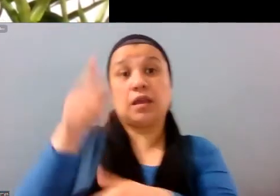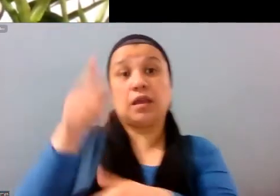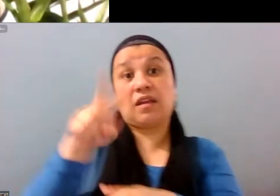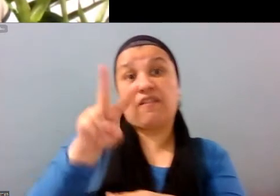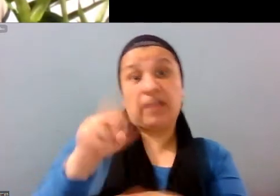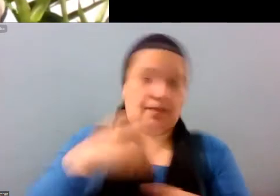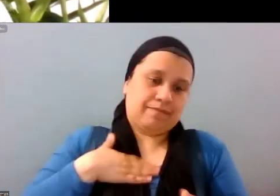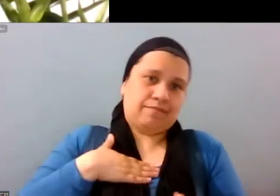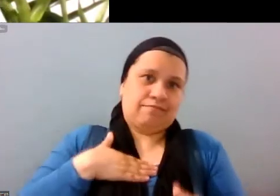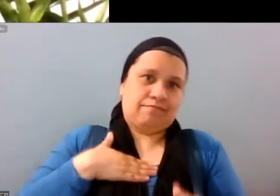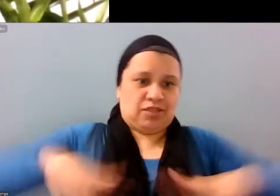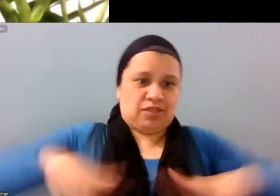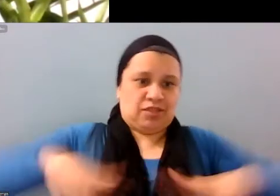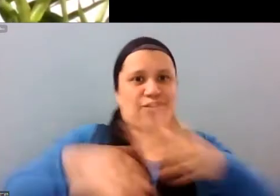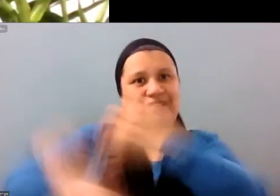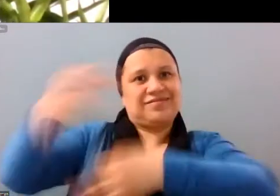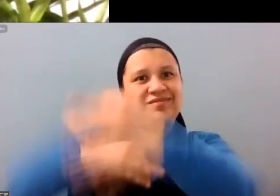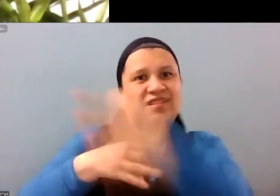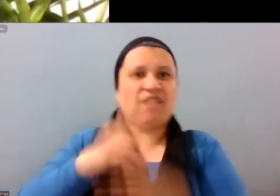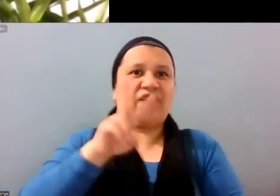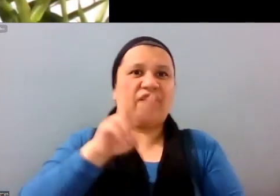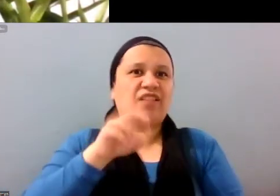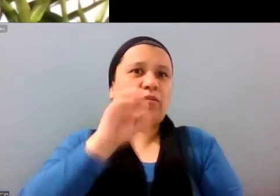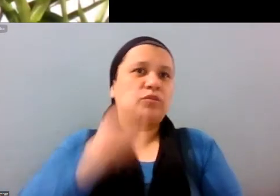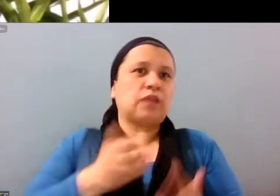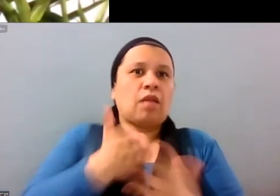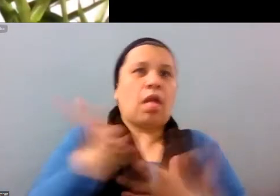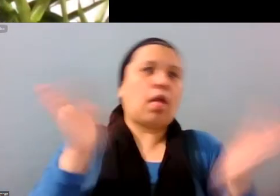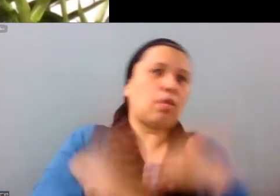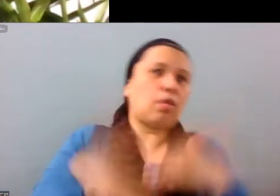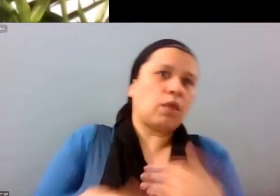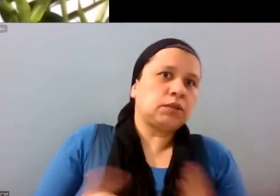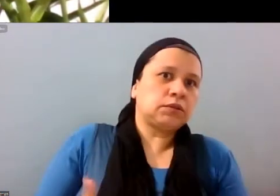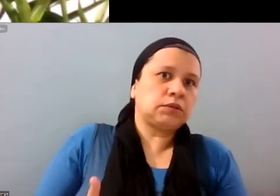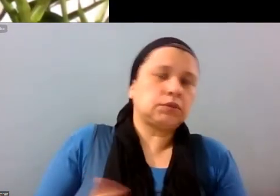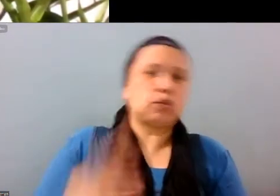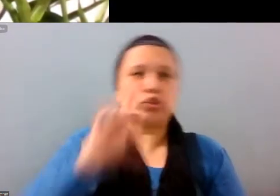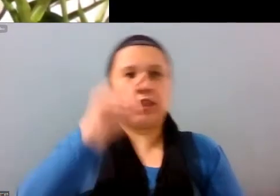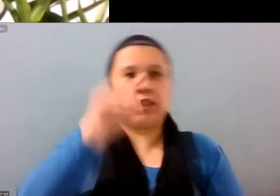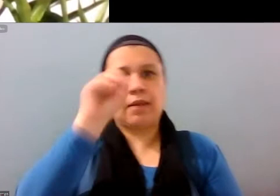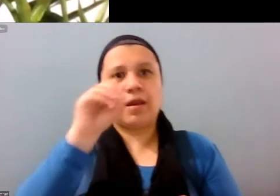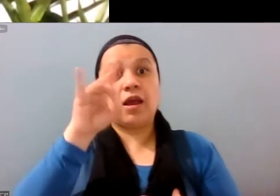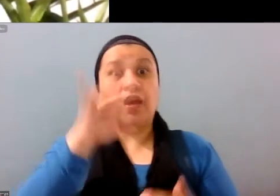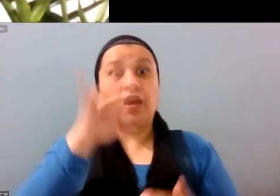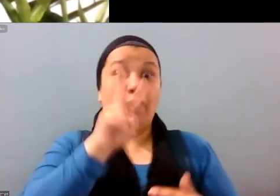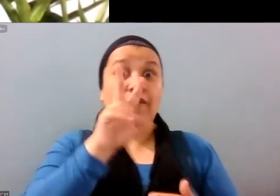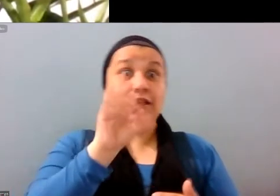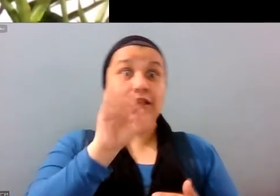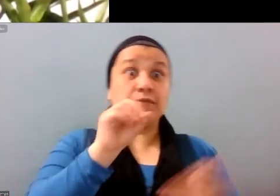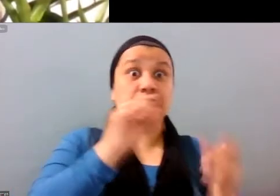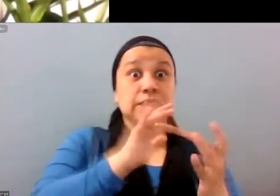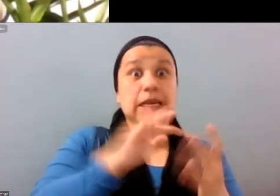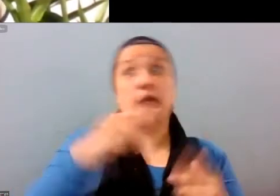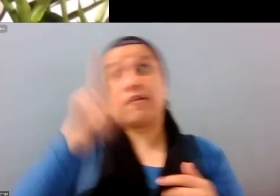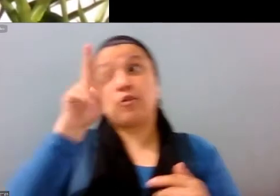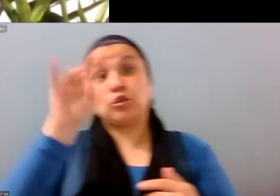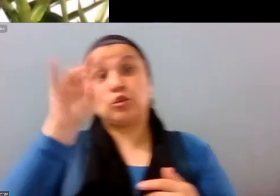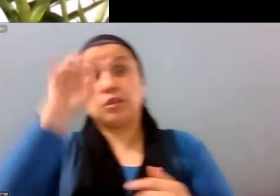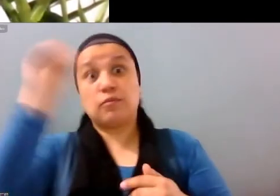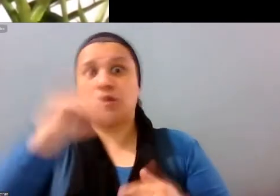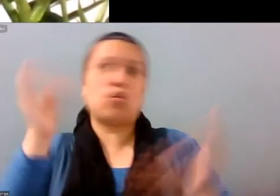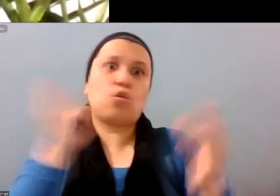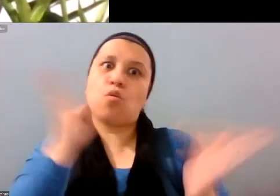solamente 20% tiene acceso mientras que el 80% no entonces yo tengo que buscar estrategias que vayan orientadas